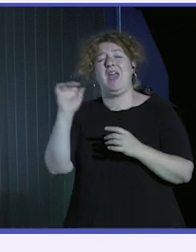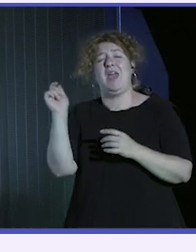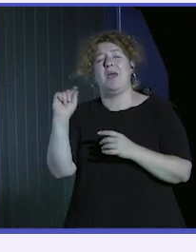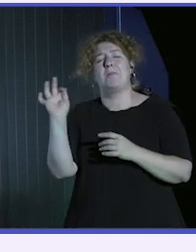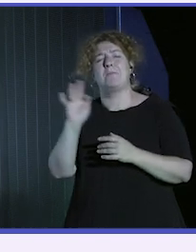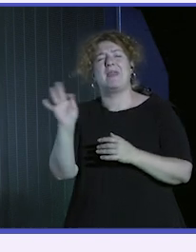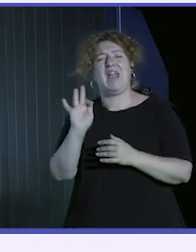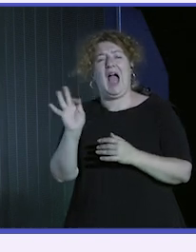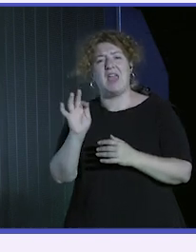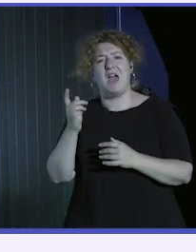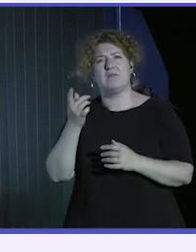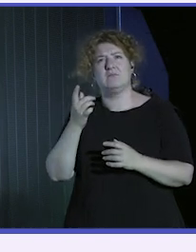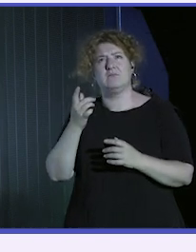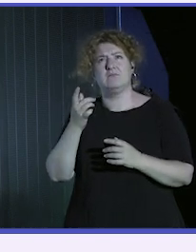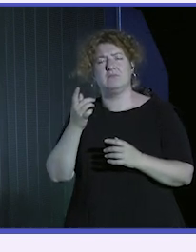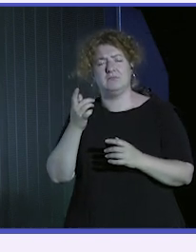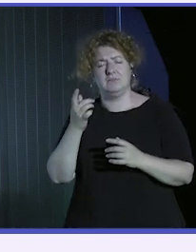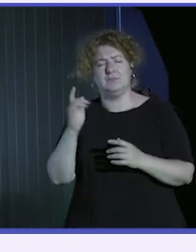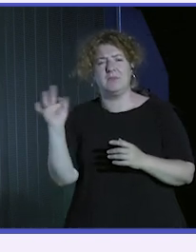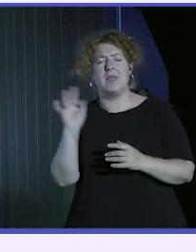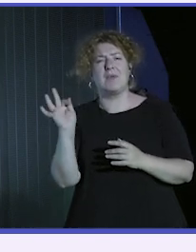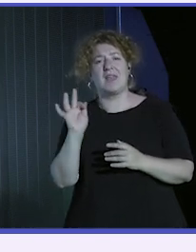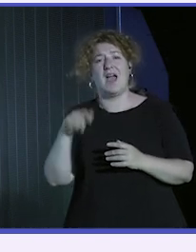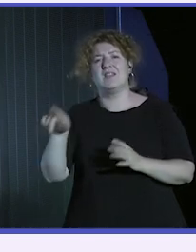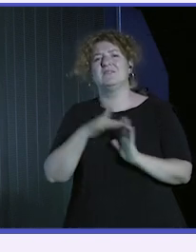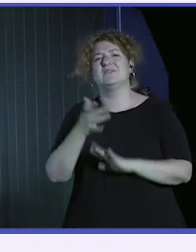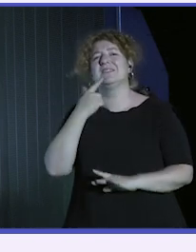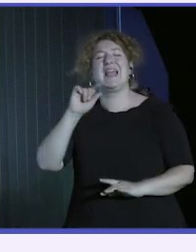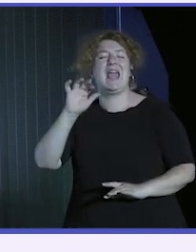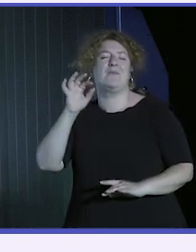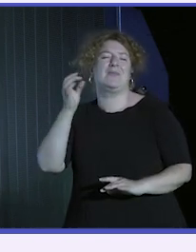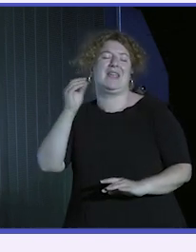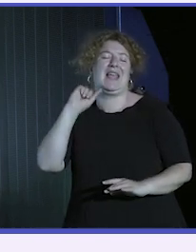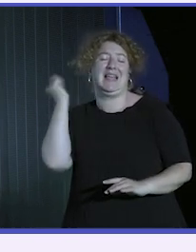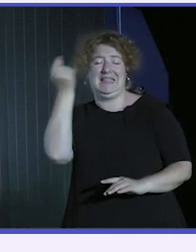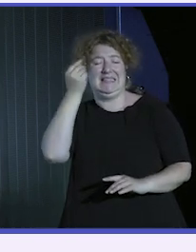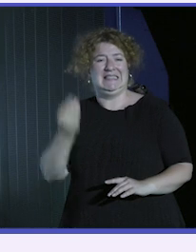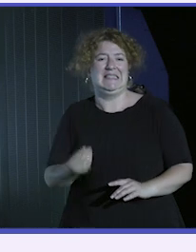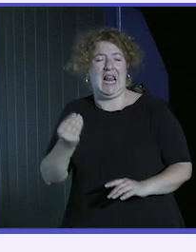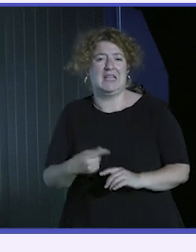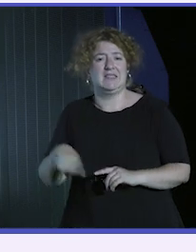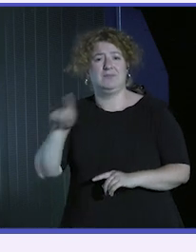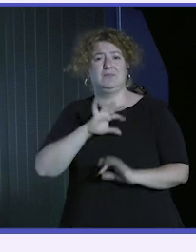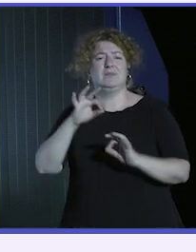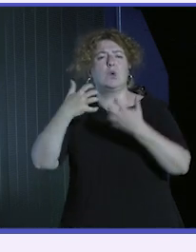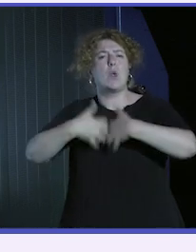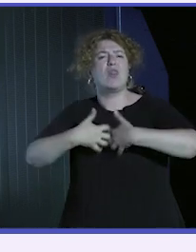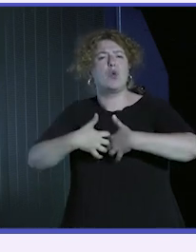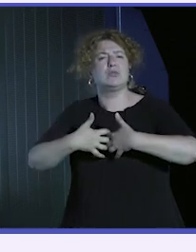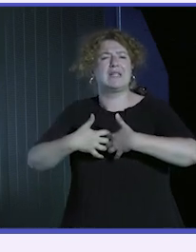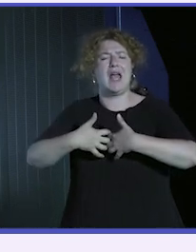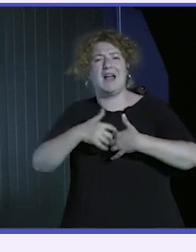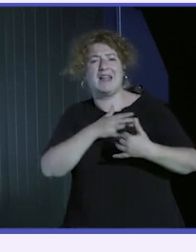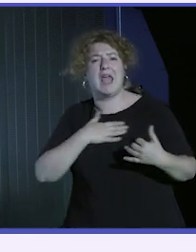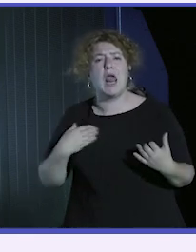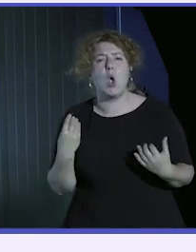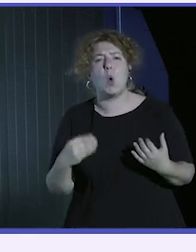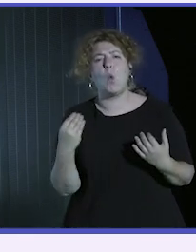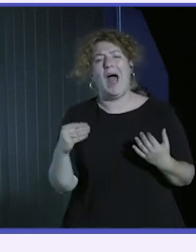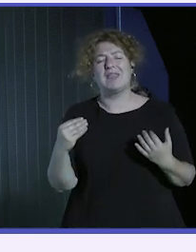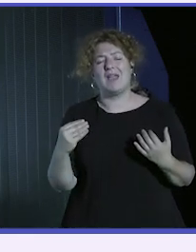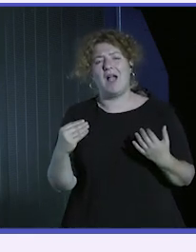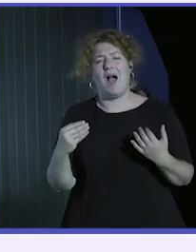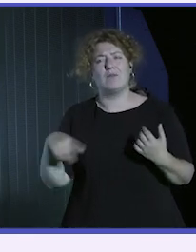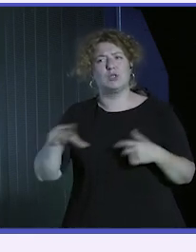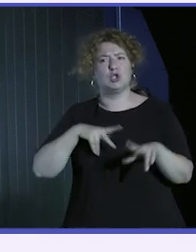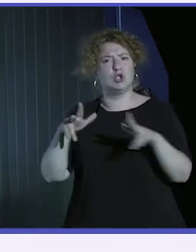en euskera significa excelente, no podía ser de otra forma. Vizcaya Quantum Advanced Industries está trabajando por acercar la cuántica